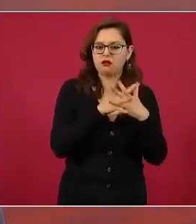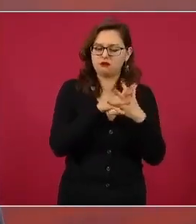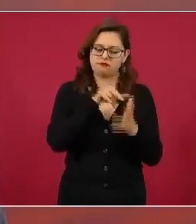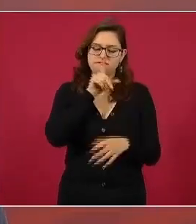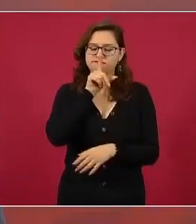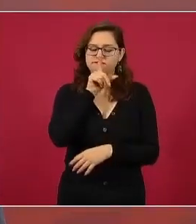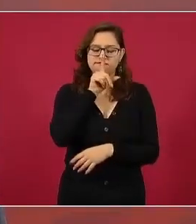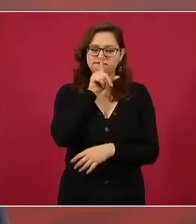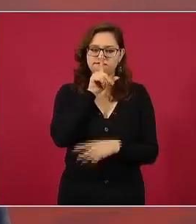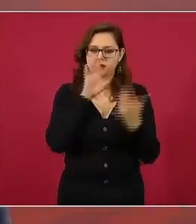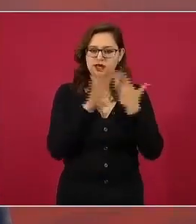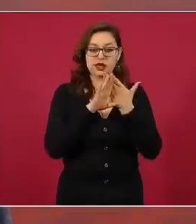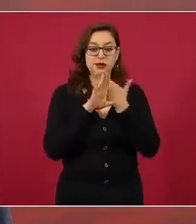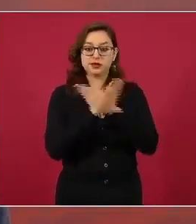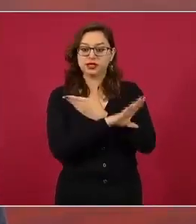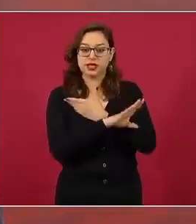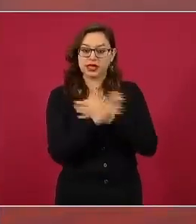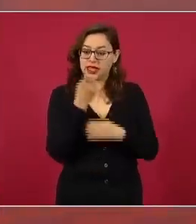Pero